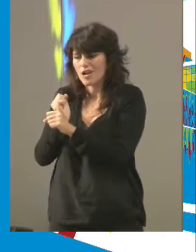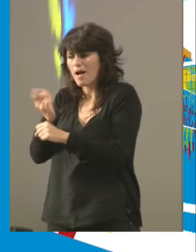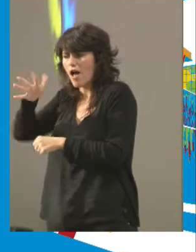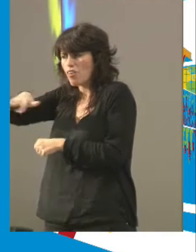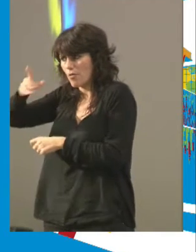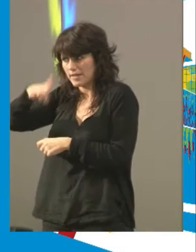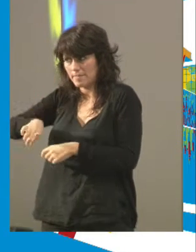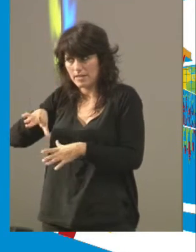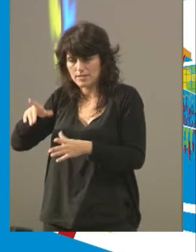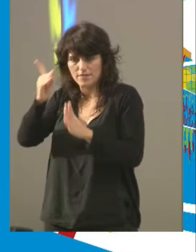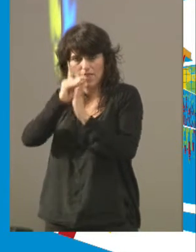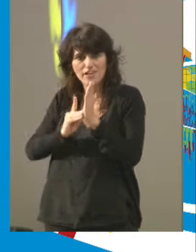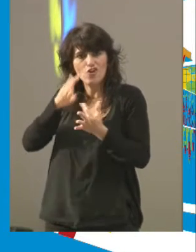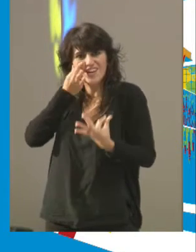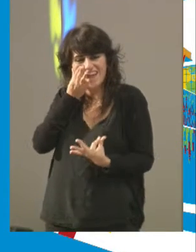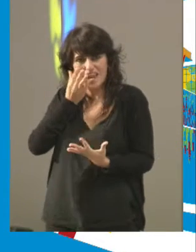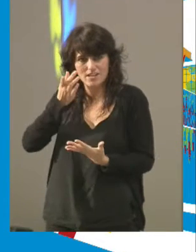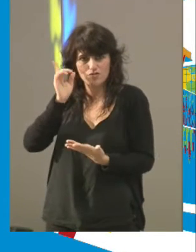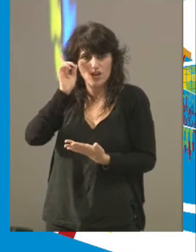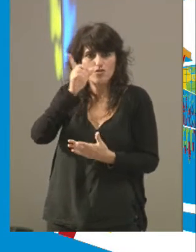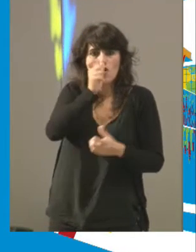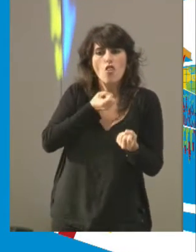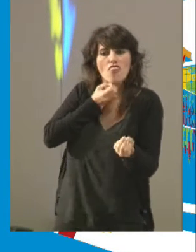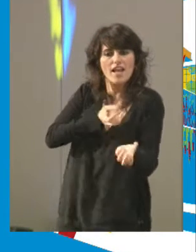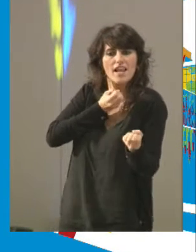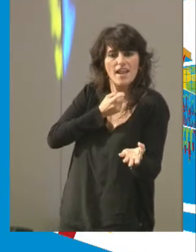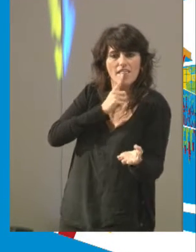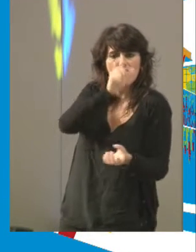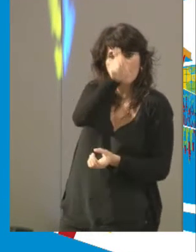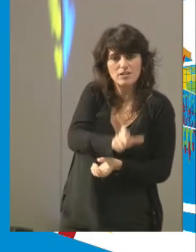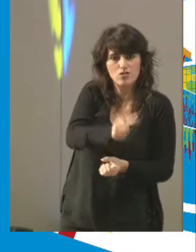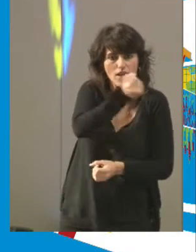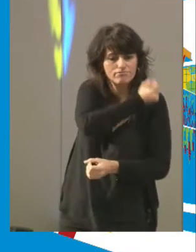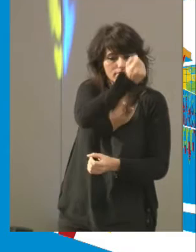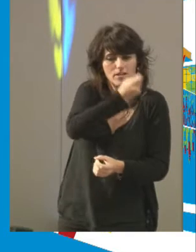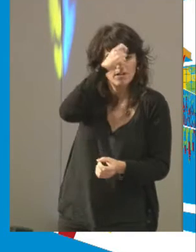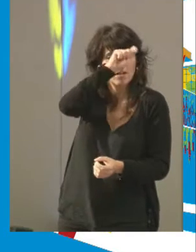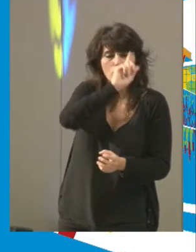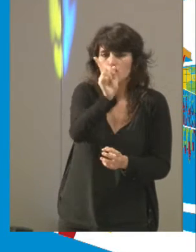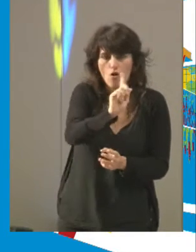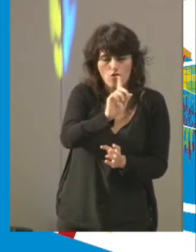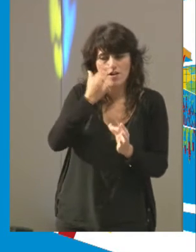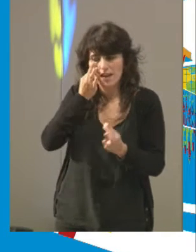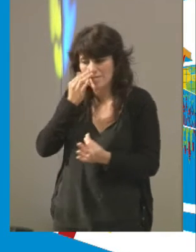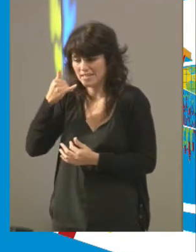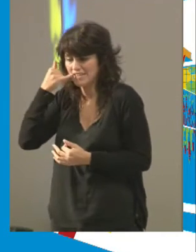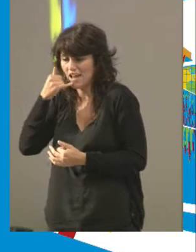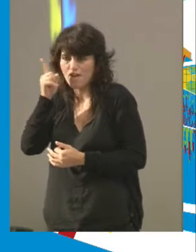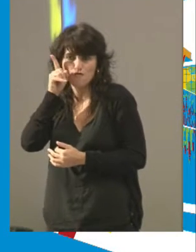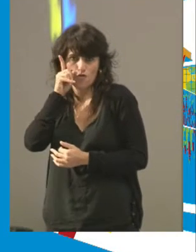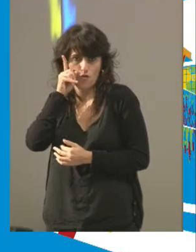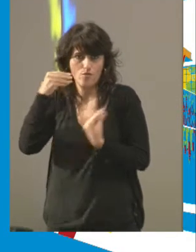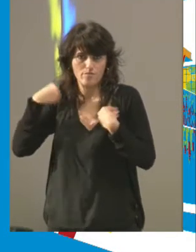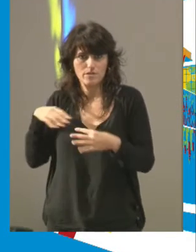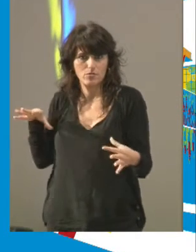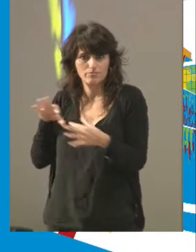Y son datos reales, no los que el usuario quiere declarar, no los que salen registrados en los censos, sino los que realmente ese teléfono está produciendo de